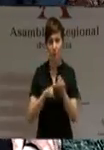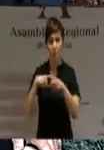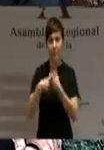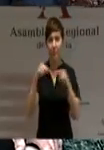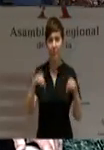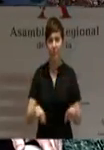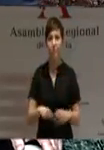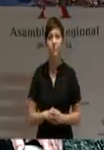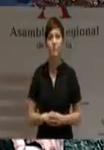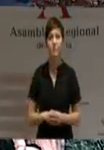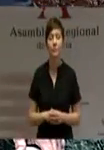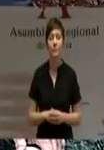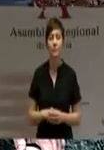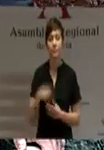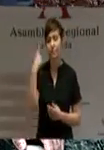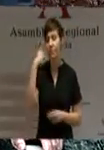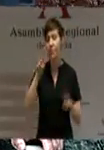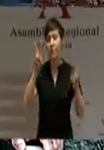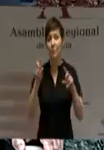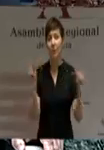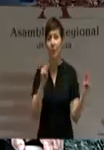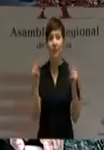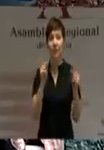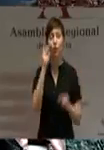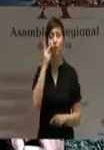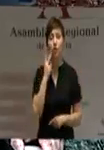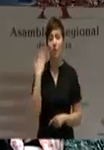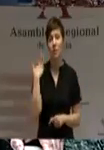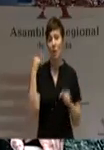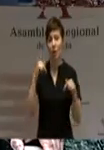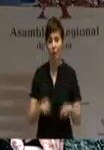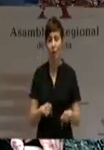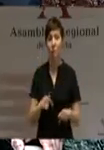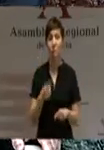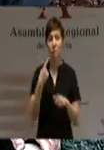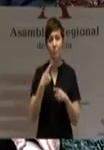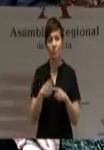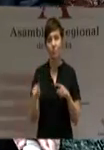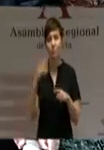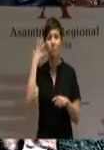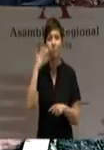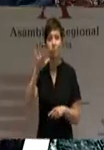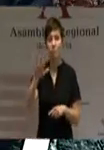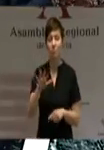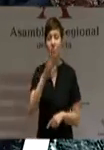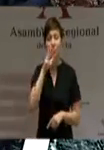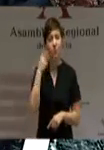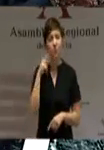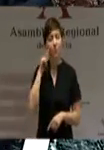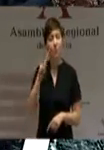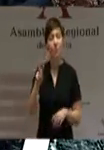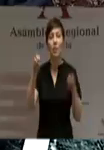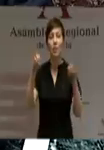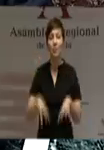El debate de estos dos días es, sin duda, atípico. Nos encontramos ante la dimisión de